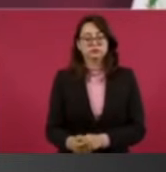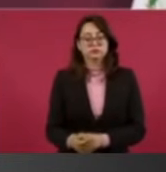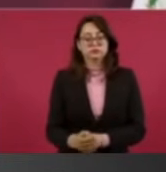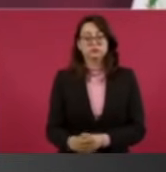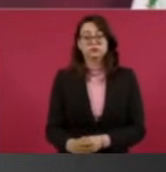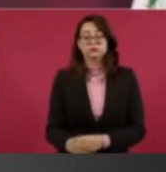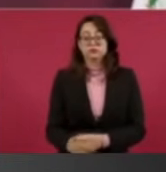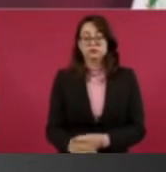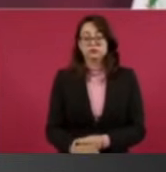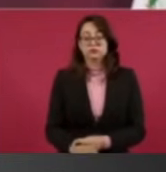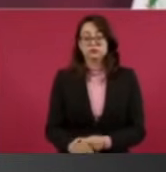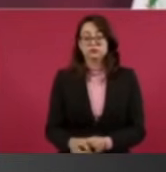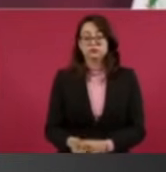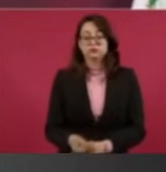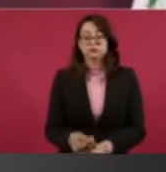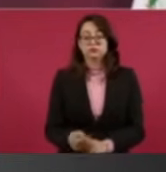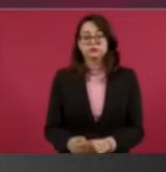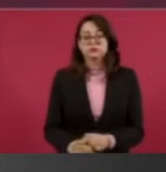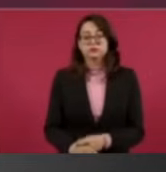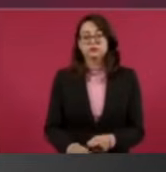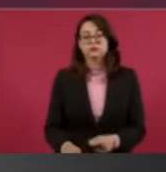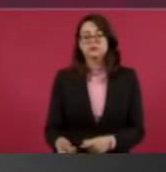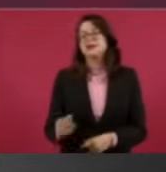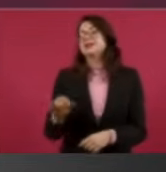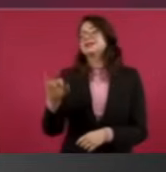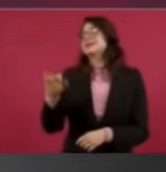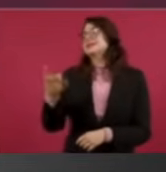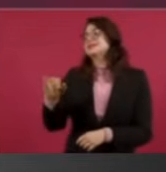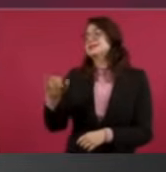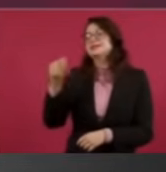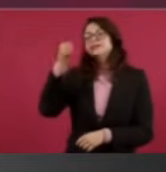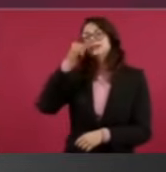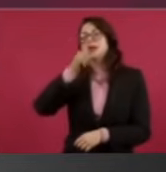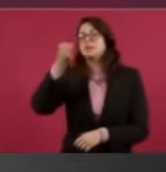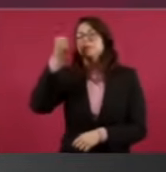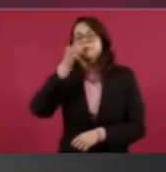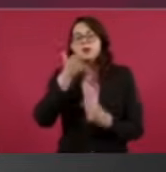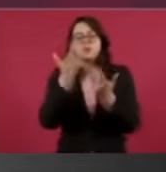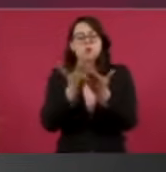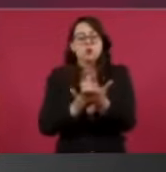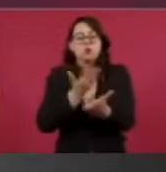Sí. Todo lo que es a favor del trabajador